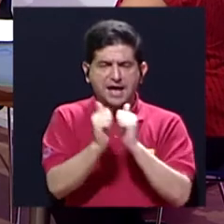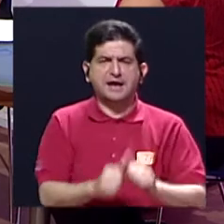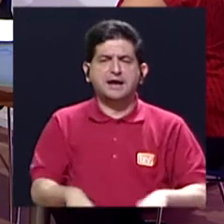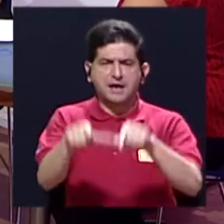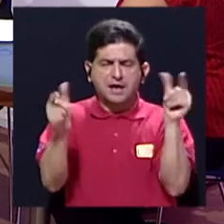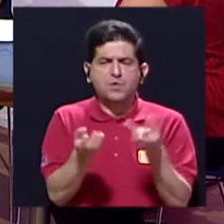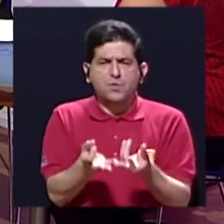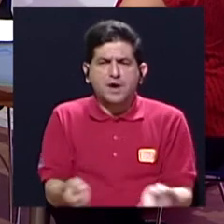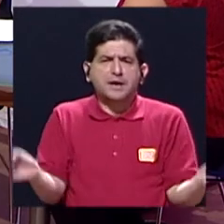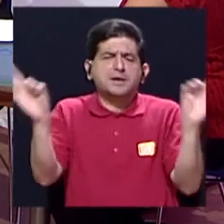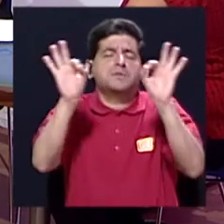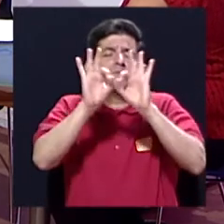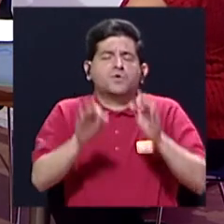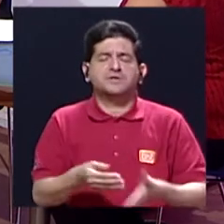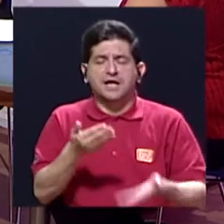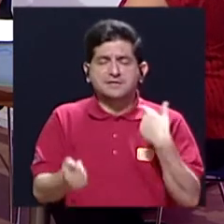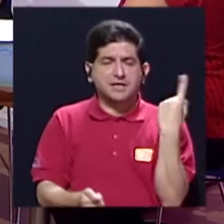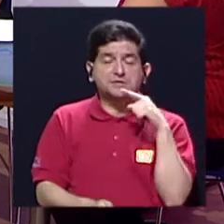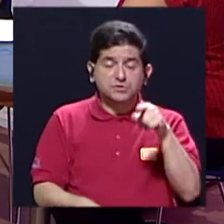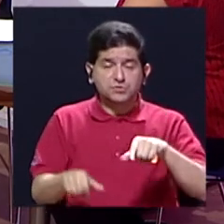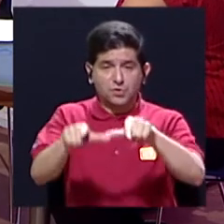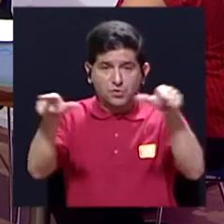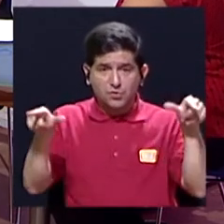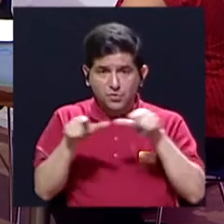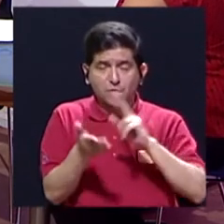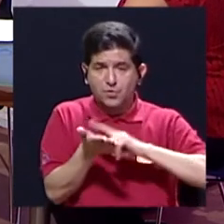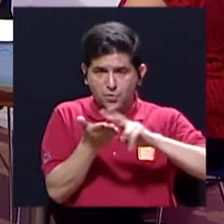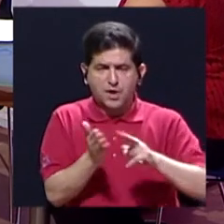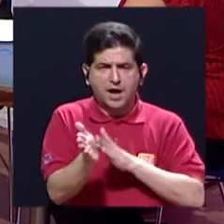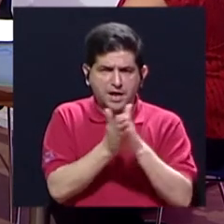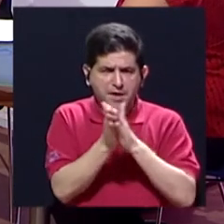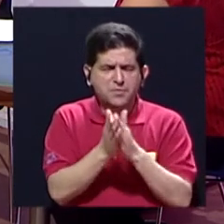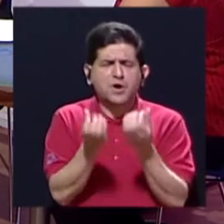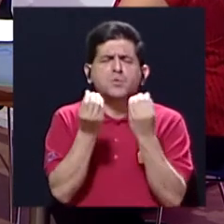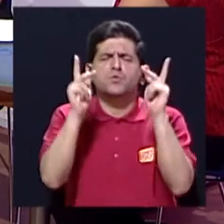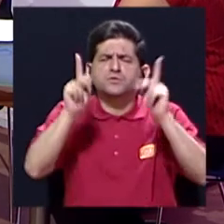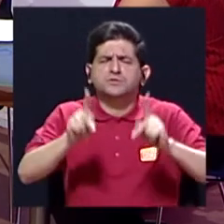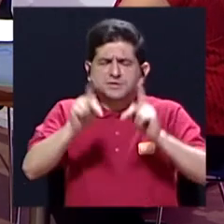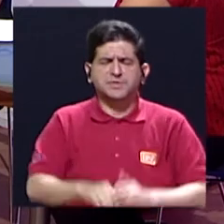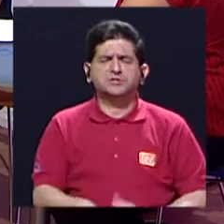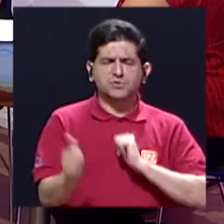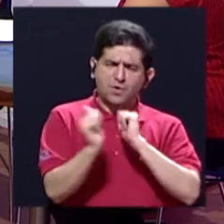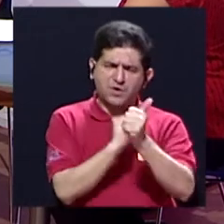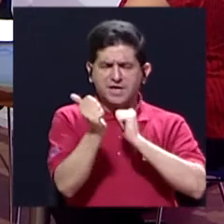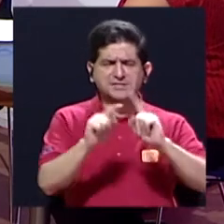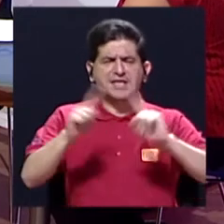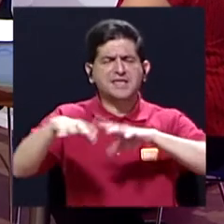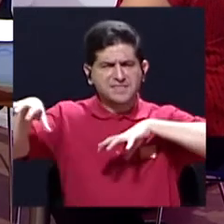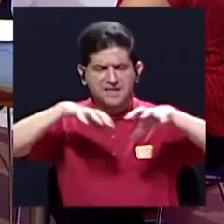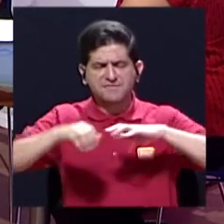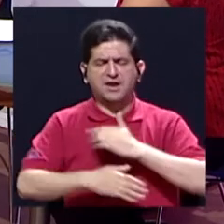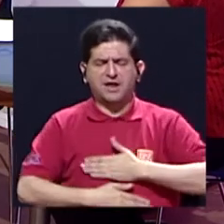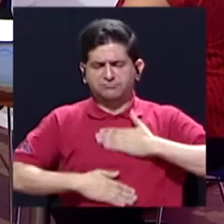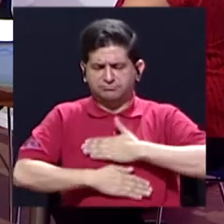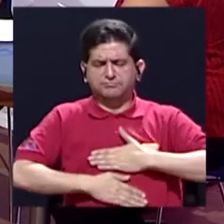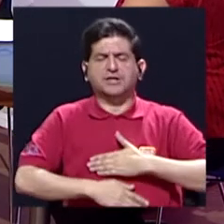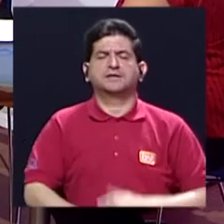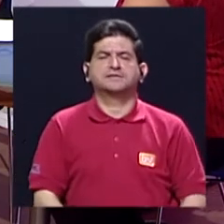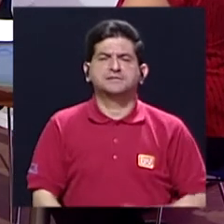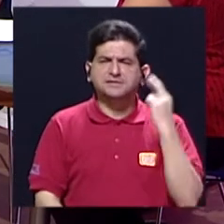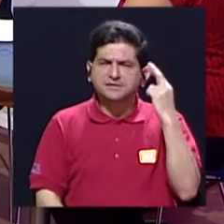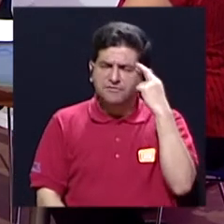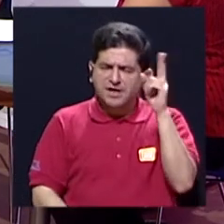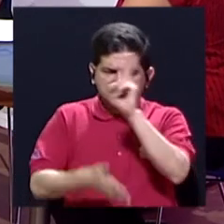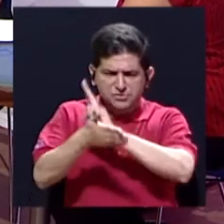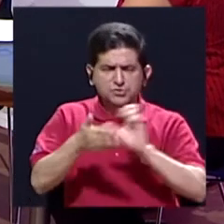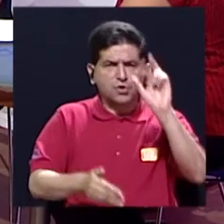un punto verde importantísimo y casi único en esa zona, aprovechado por decenas de personas para hacer deporte y otras actividades recreativas. ¿Por